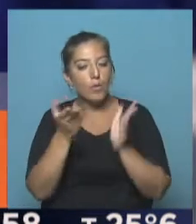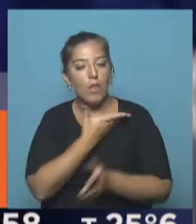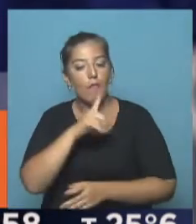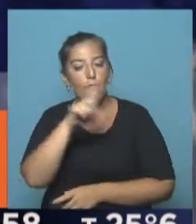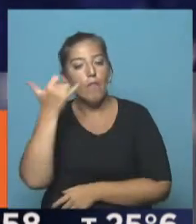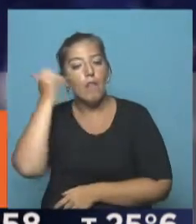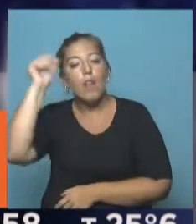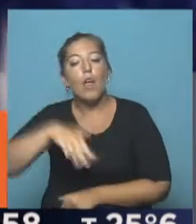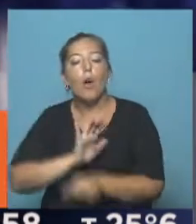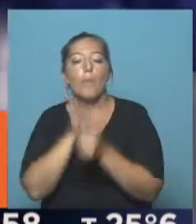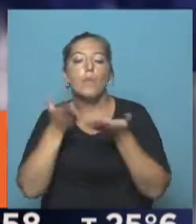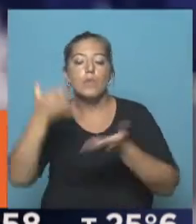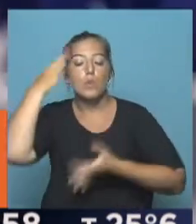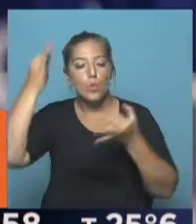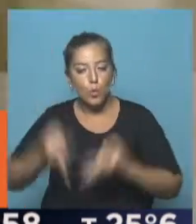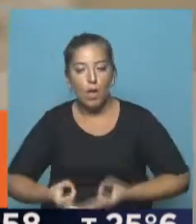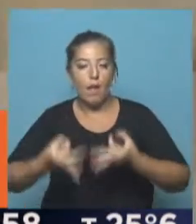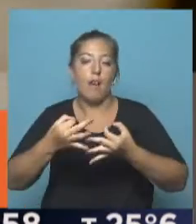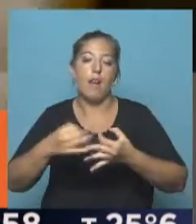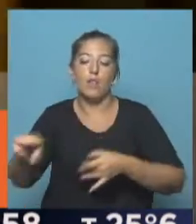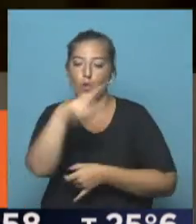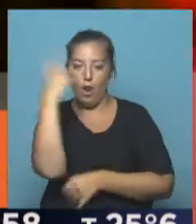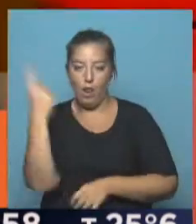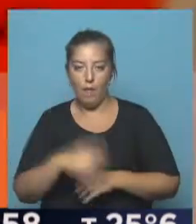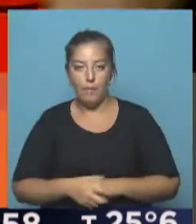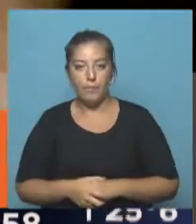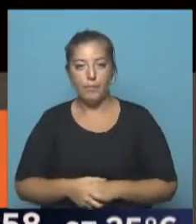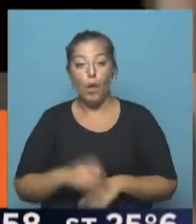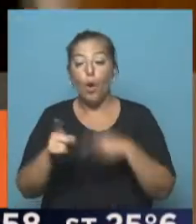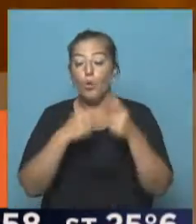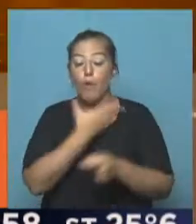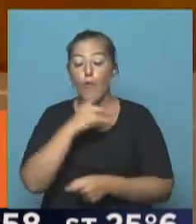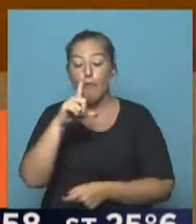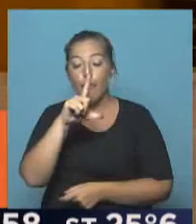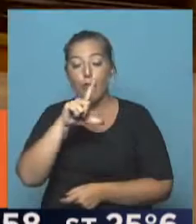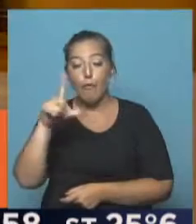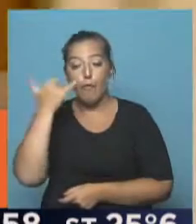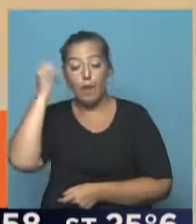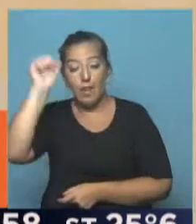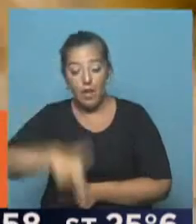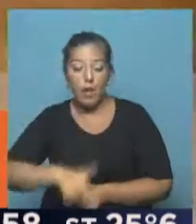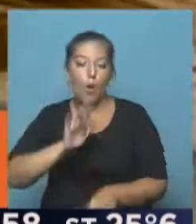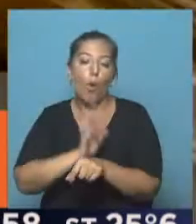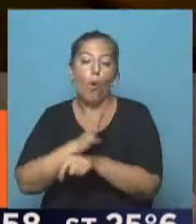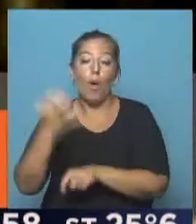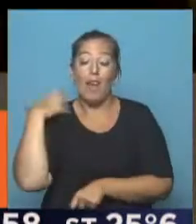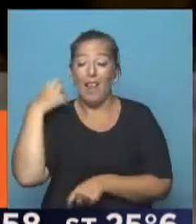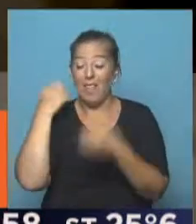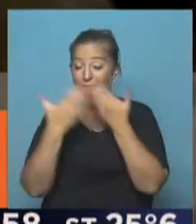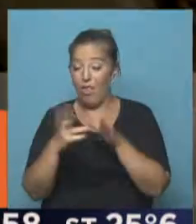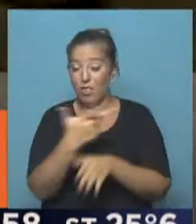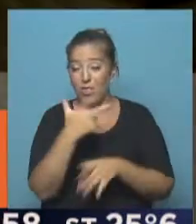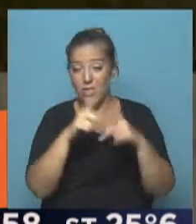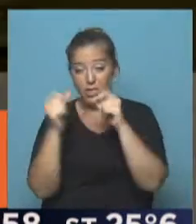como asesor de seguridad nacional. La continuidad de Flynn, un controvertido general retirado de tres estrellas,